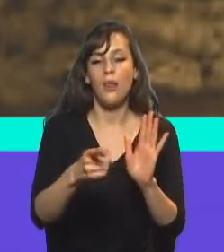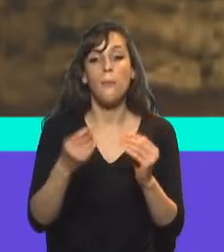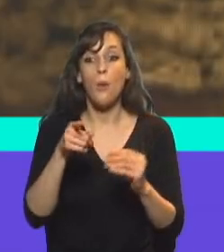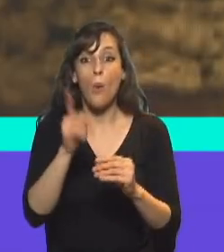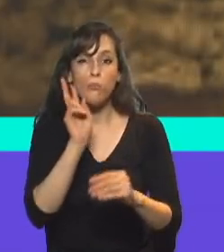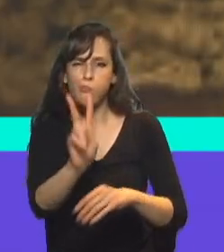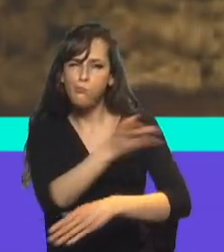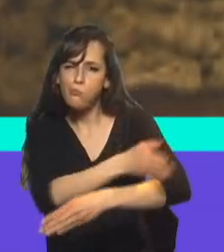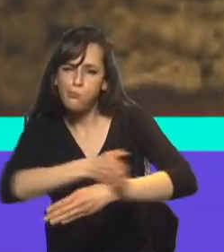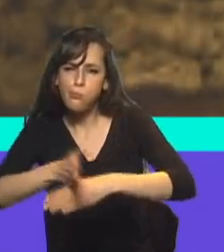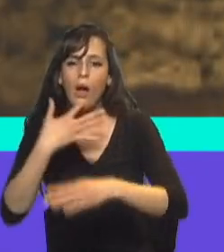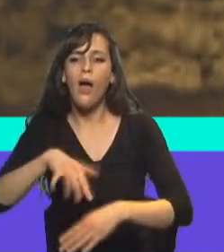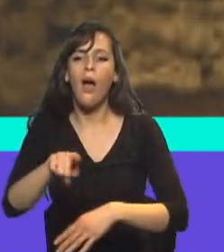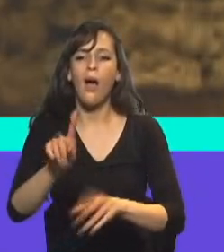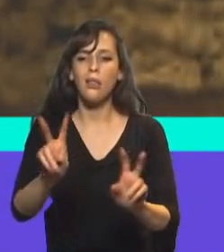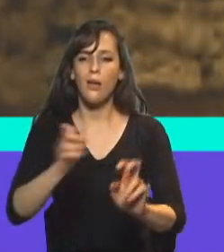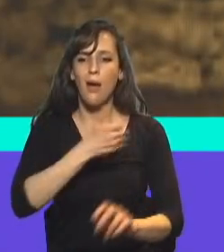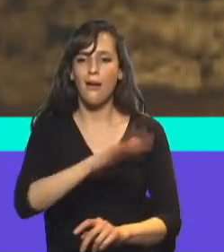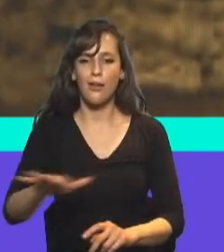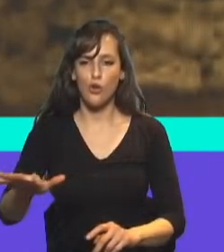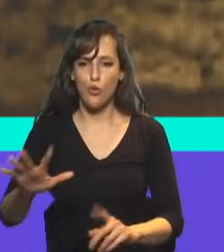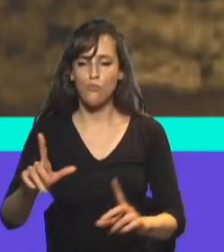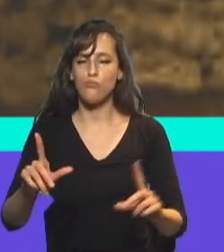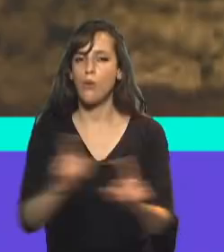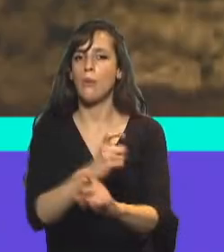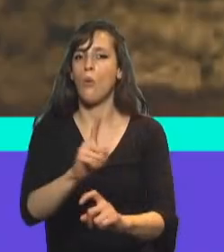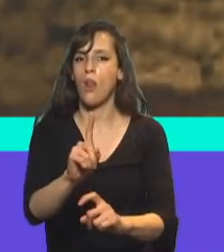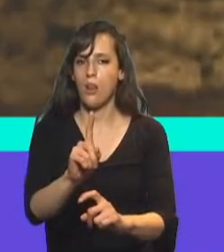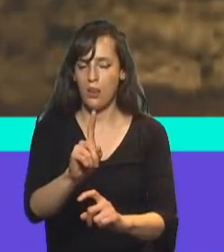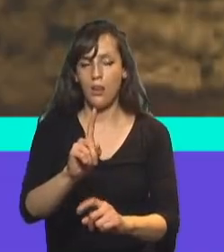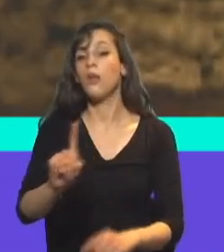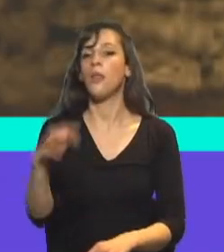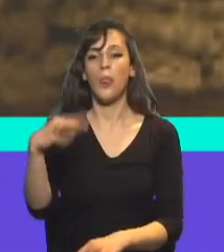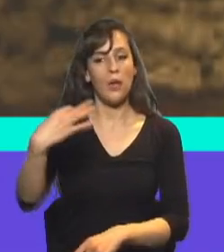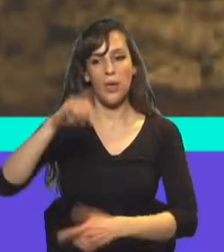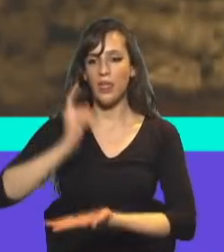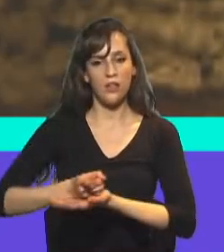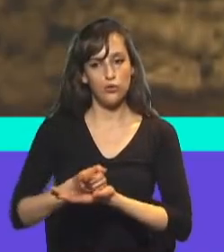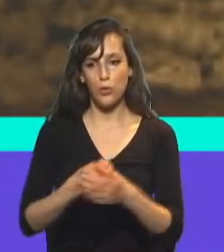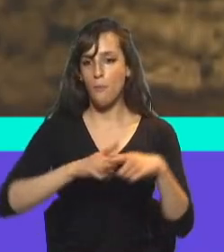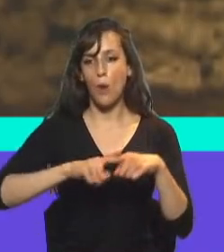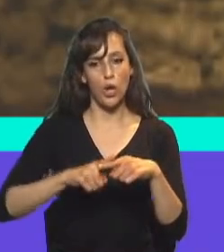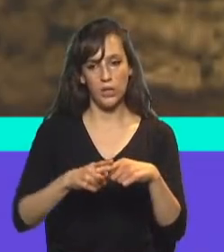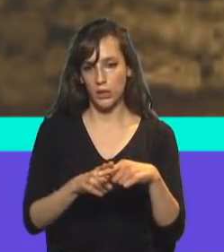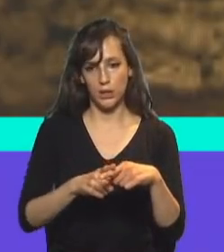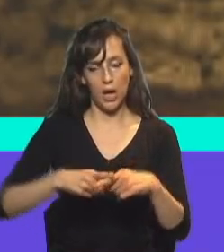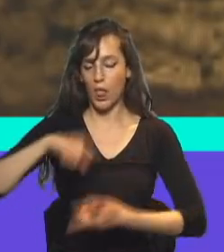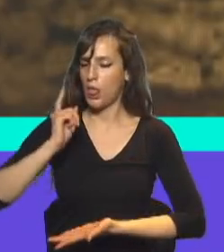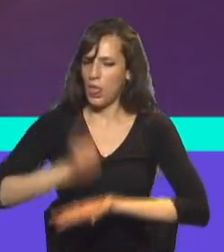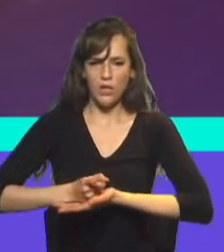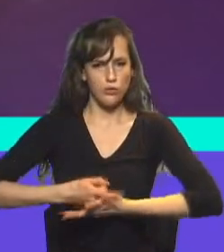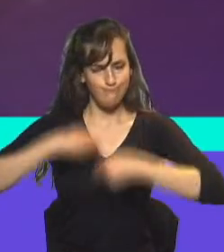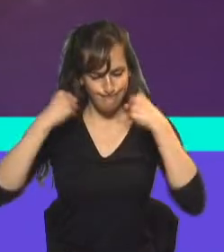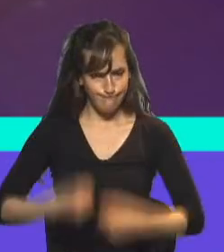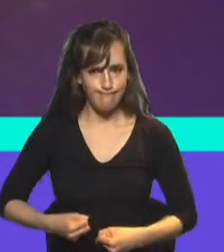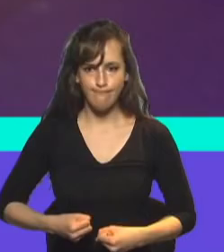en este momento y cómo se podría hacer. Tendría que haber una decisión, obviamente, política de recuperación de esto.